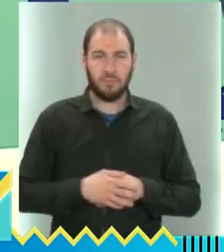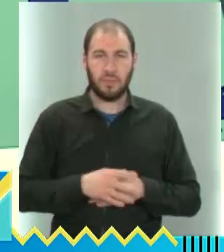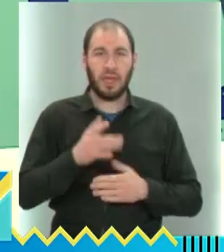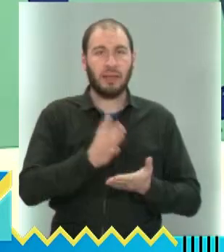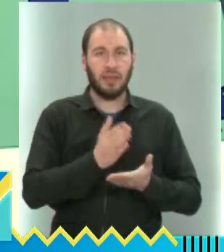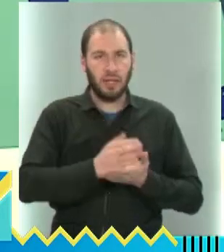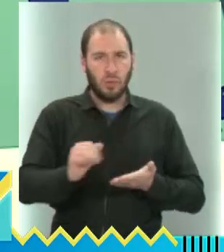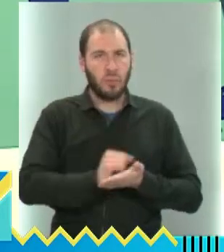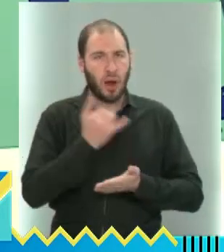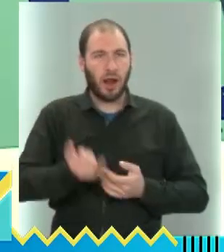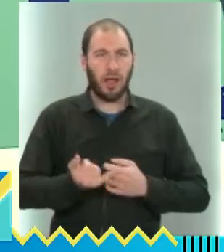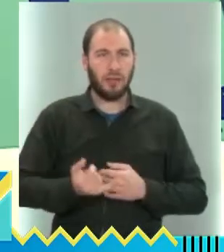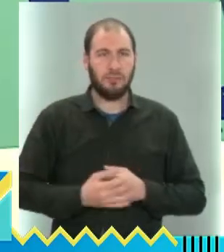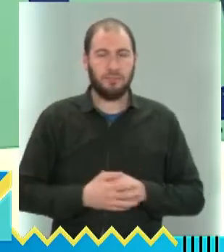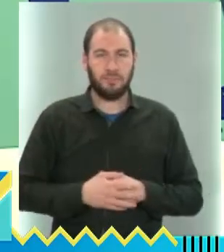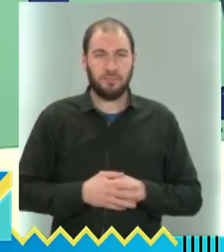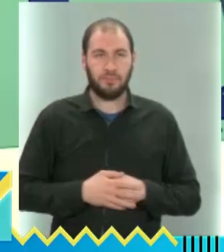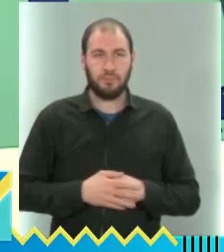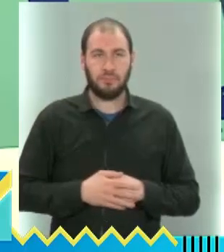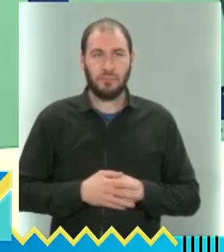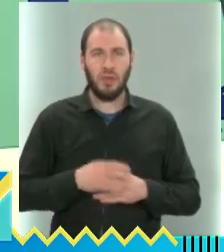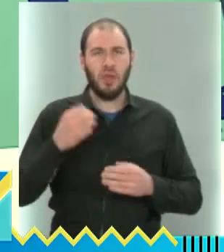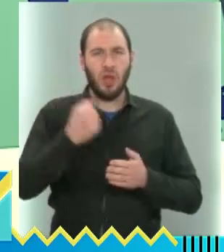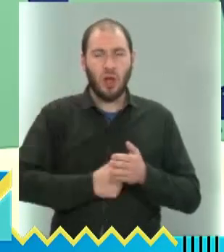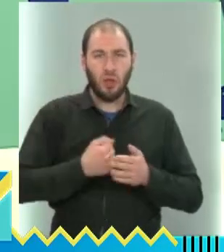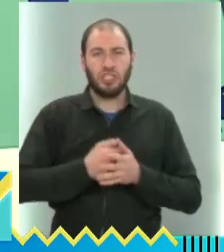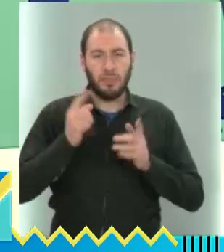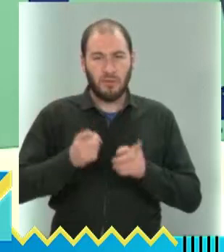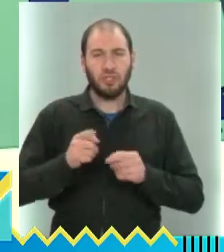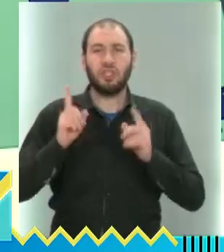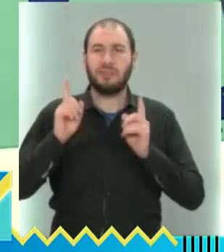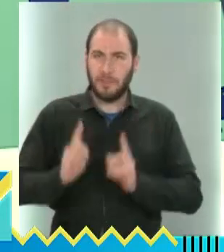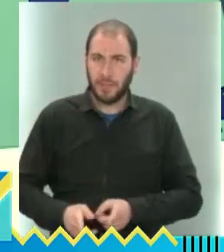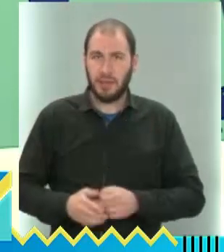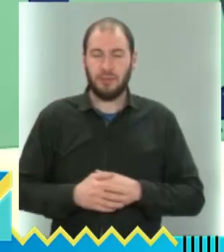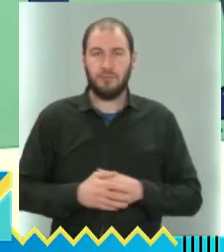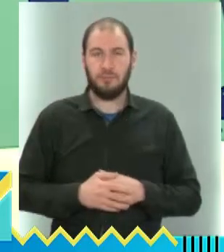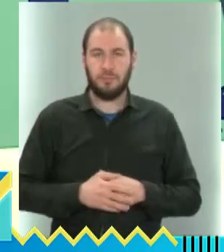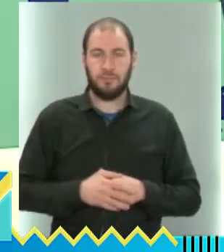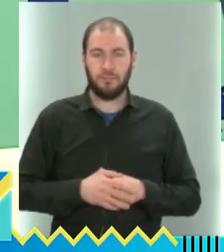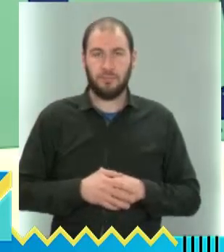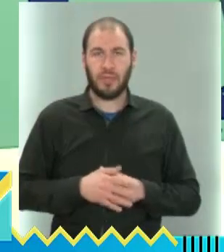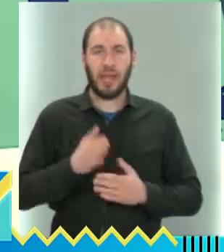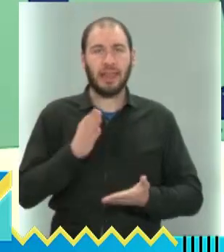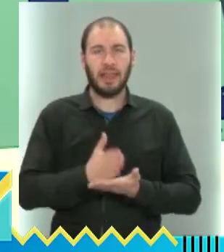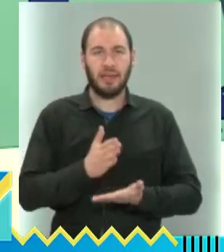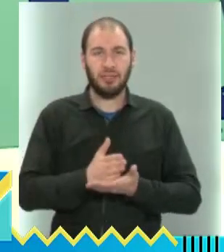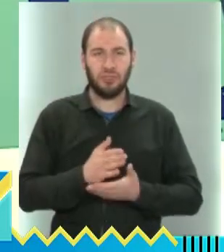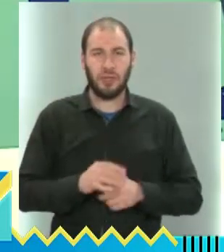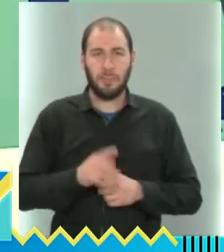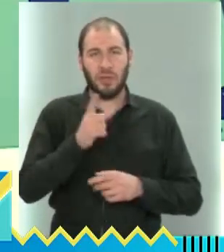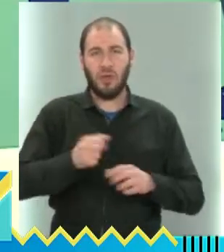derechos vulnerados, que es lucha docente por otro, que se reivindican derechos de